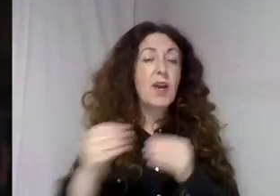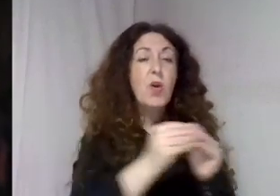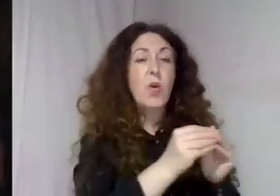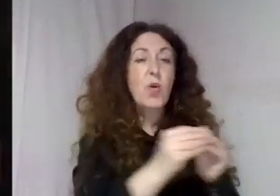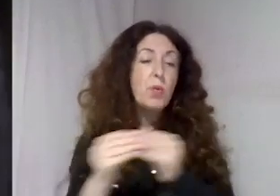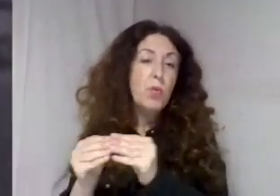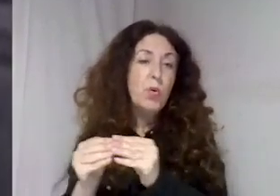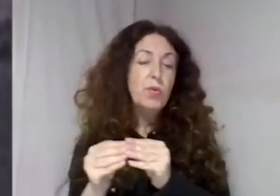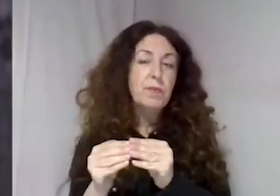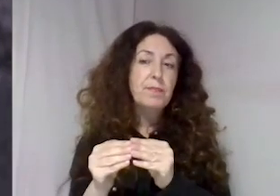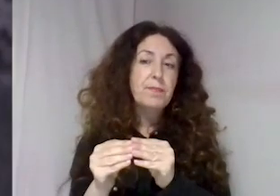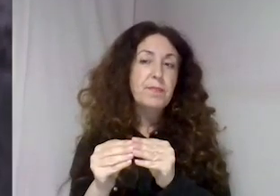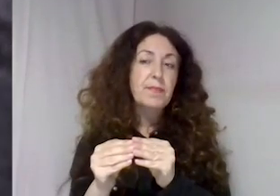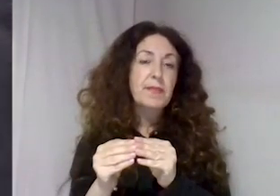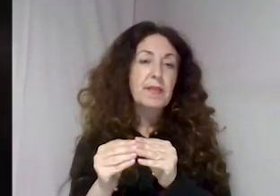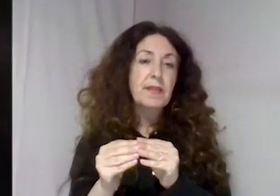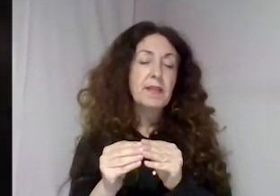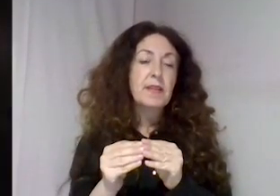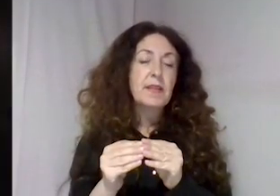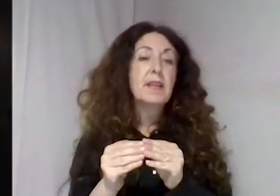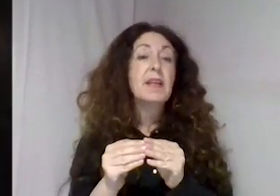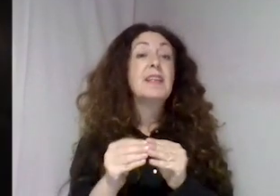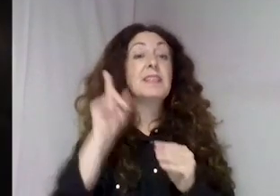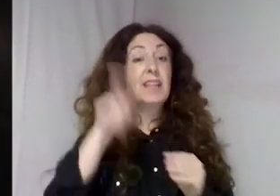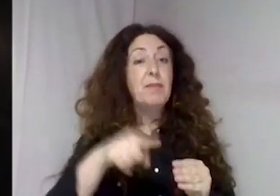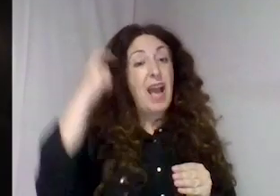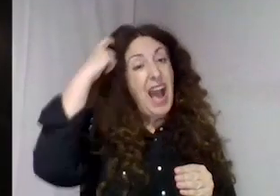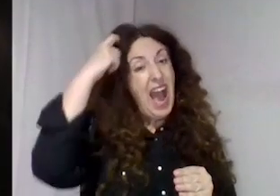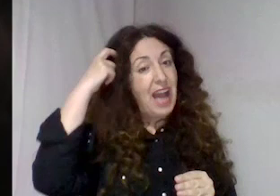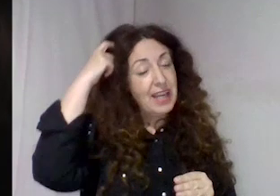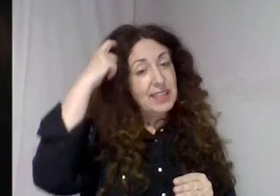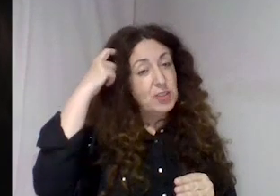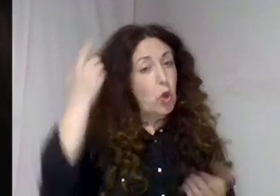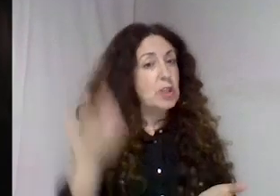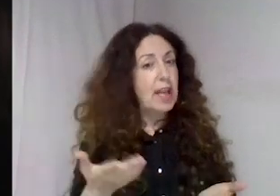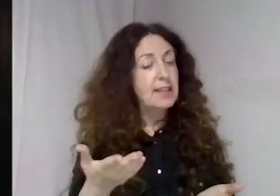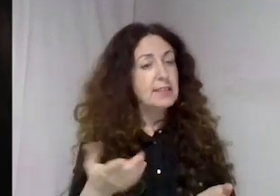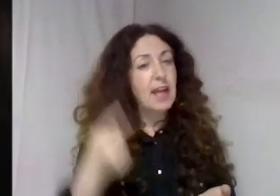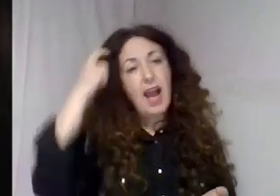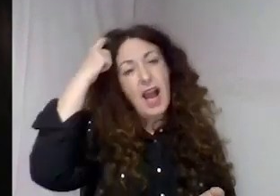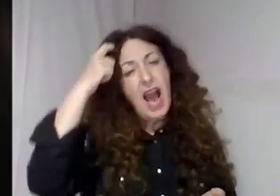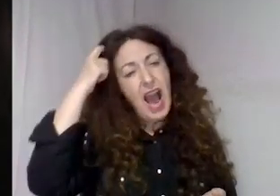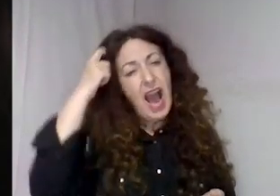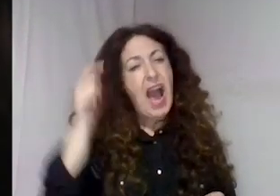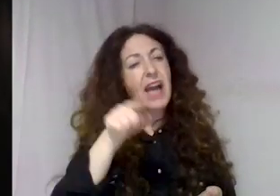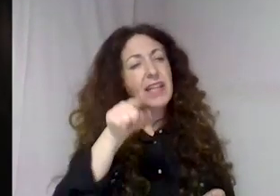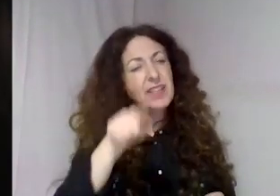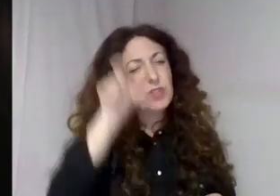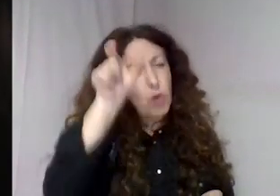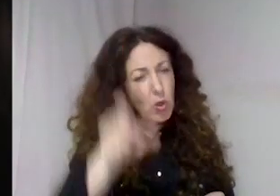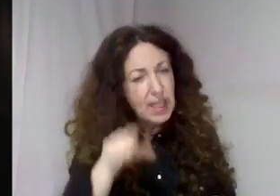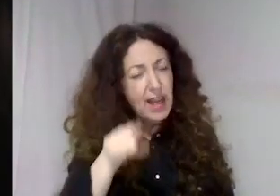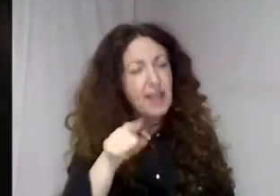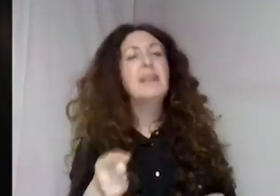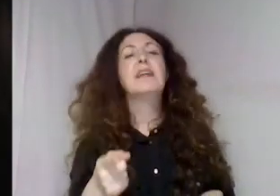¿verdad? Gracias. Yo, hay una cosa, muchas gracias, por supuesto, por las intervenciones, porque han sido estupendas. Yo estoy viniendo